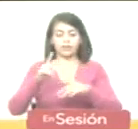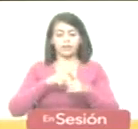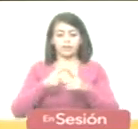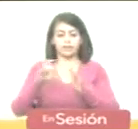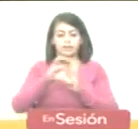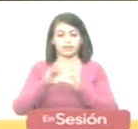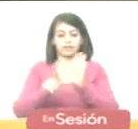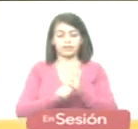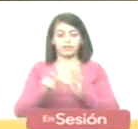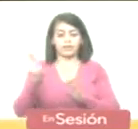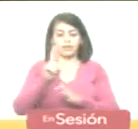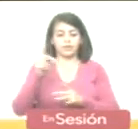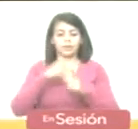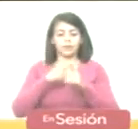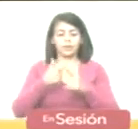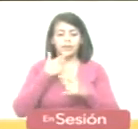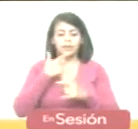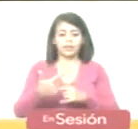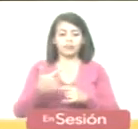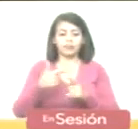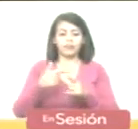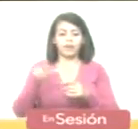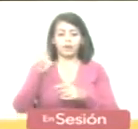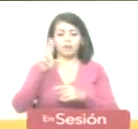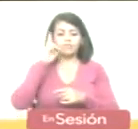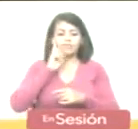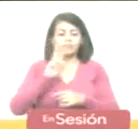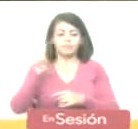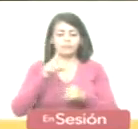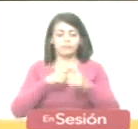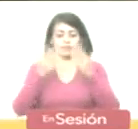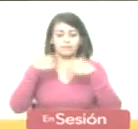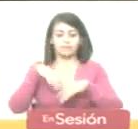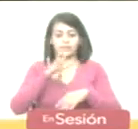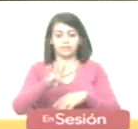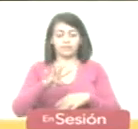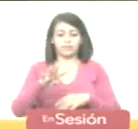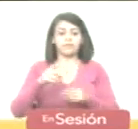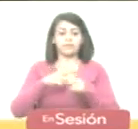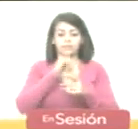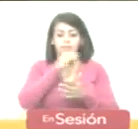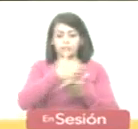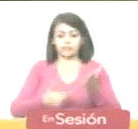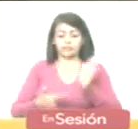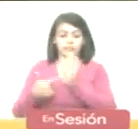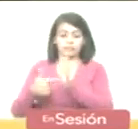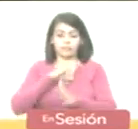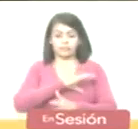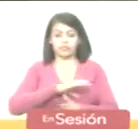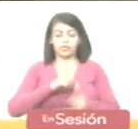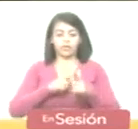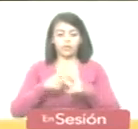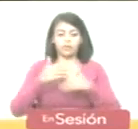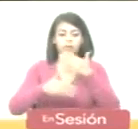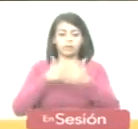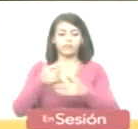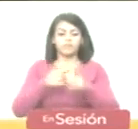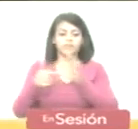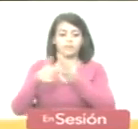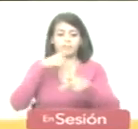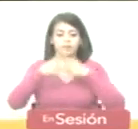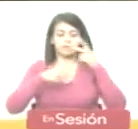Constitución de la República Bolivariana de Venezuela. Punto número cuatro, considerar el informe presentado por la Comisión Permanente de Política